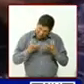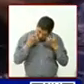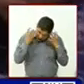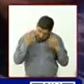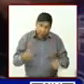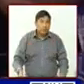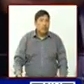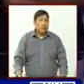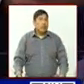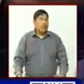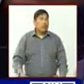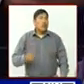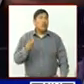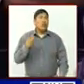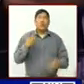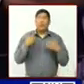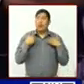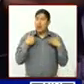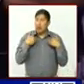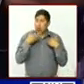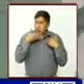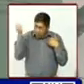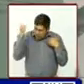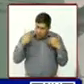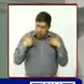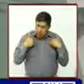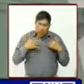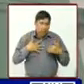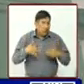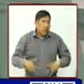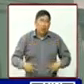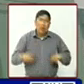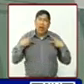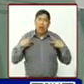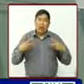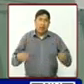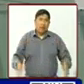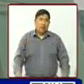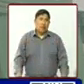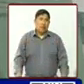Mi hijo era lo único que tenía, lo mejor que tenía en mi vida.